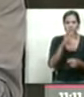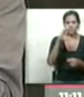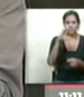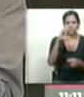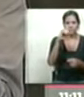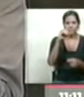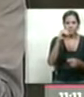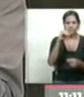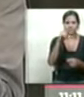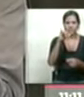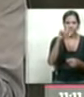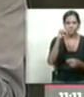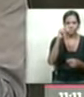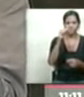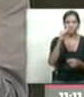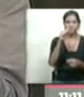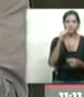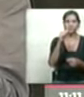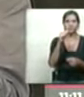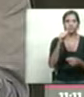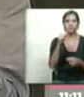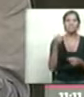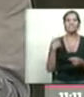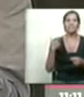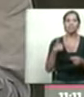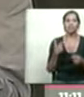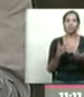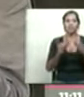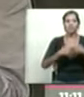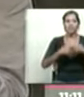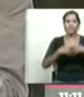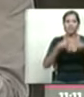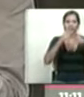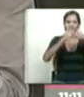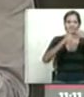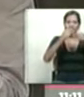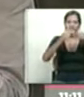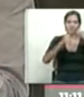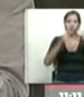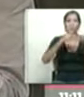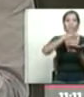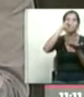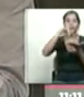es de Bepets, que él, ajá, tiene una fábrica de tequeños en Miami. Ah, ok. ¿Verdad?